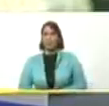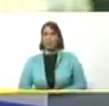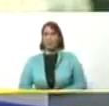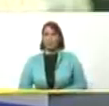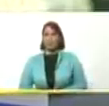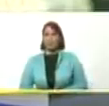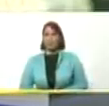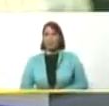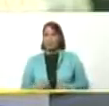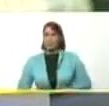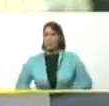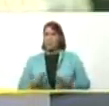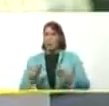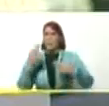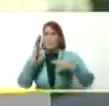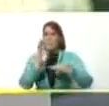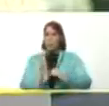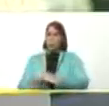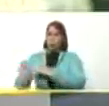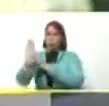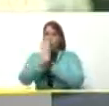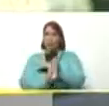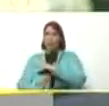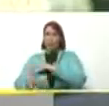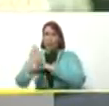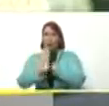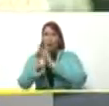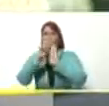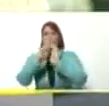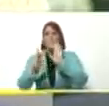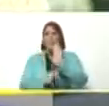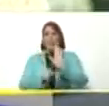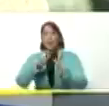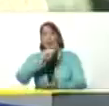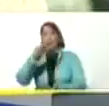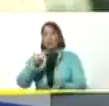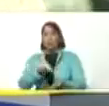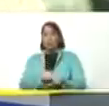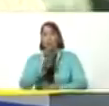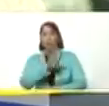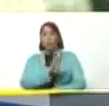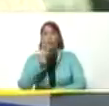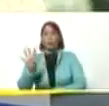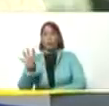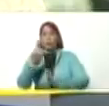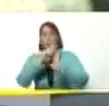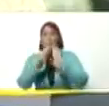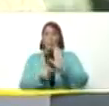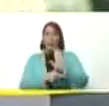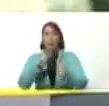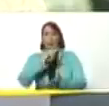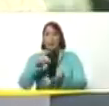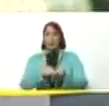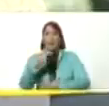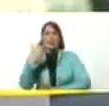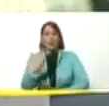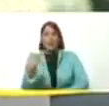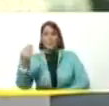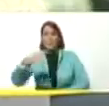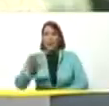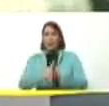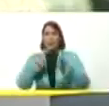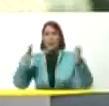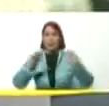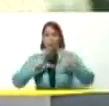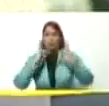tercio del país está protegido, cubierto por parques nacionales, 44 parques nacionales, tres de los más grandes del mundo están aquí